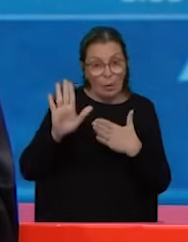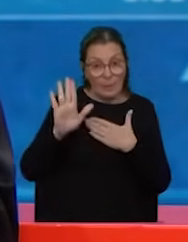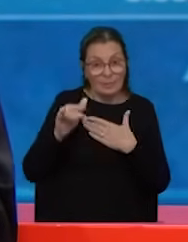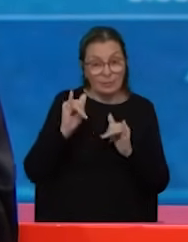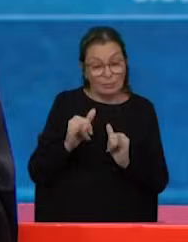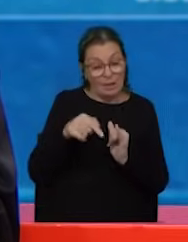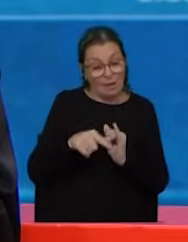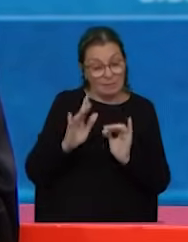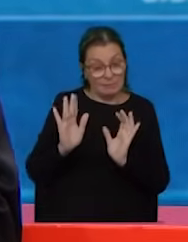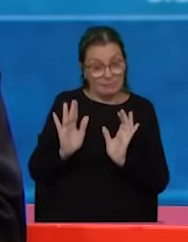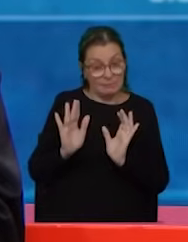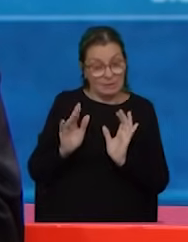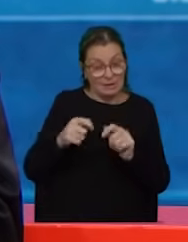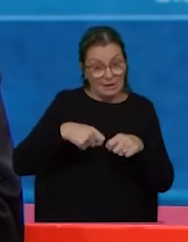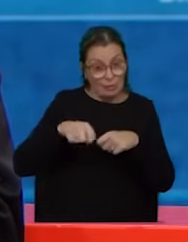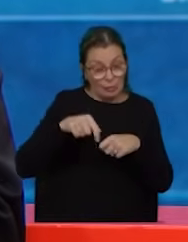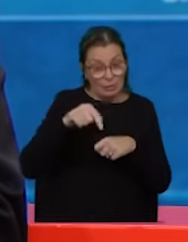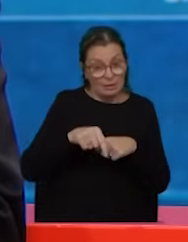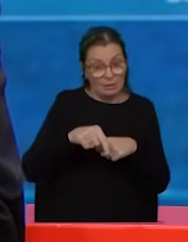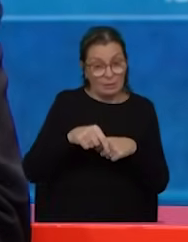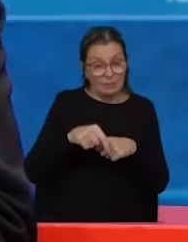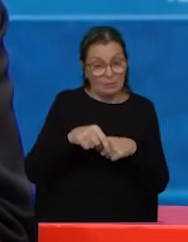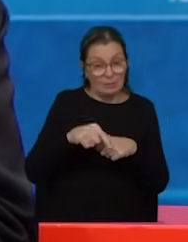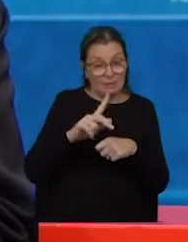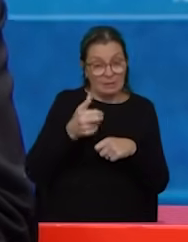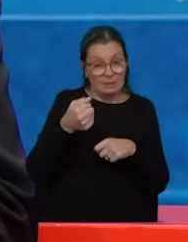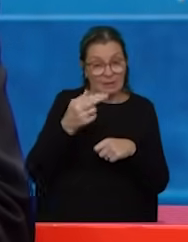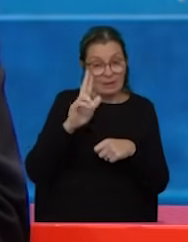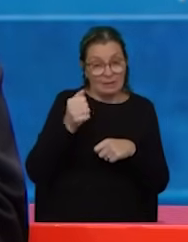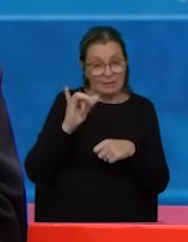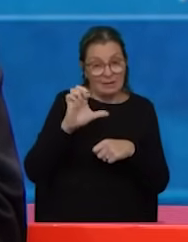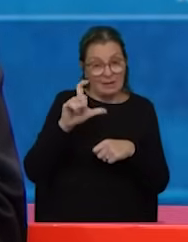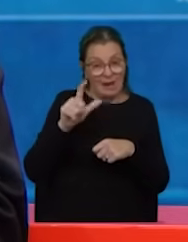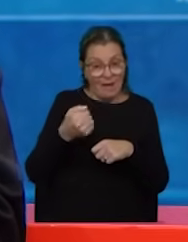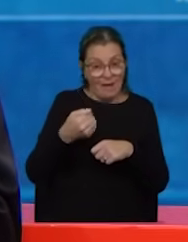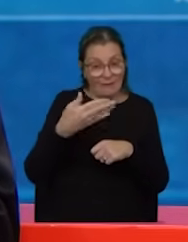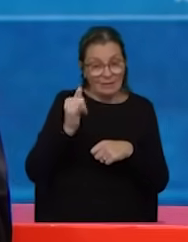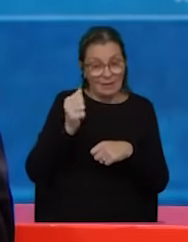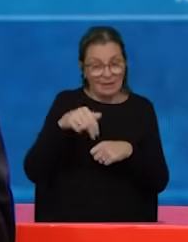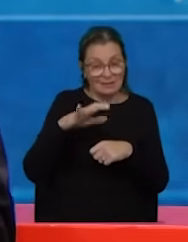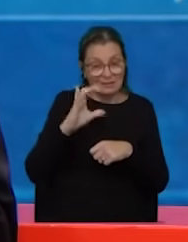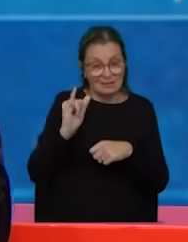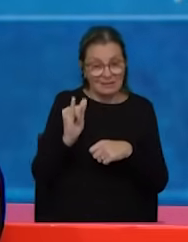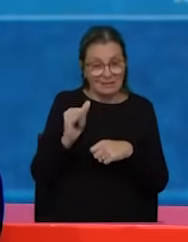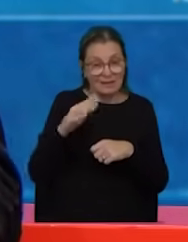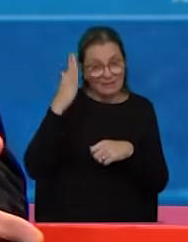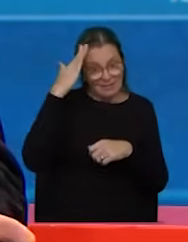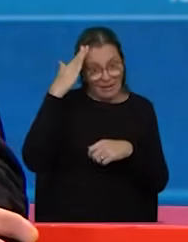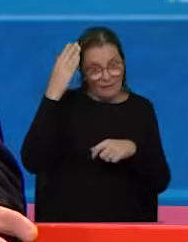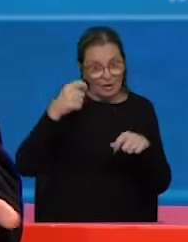ahí y y la que negoció es esto es Graciela vianchi ella es la que sabe qué fue lo que negoció En